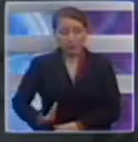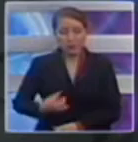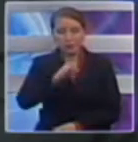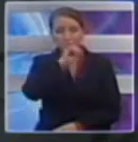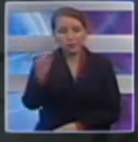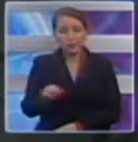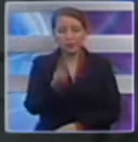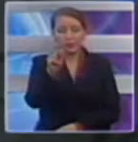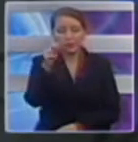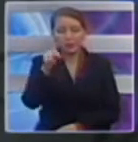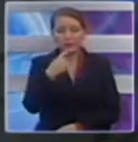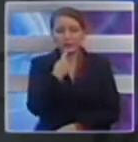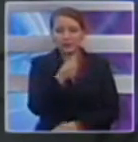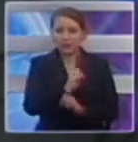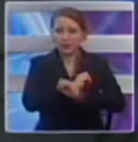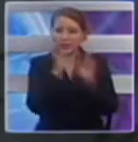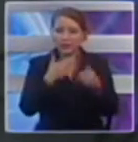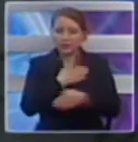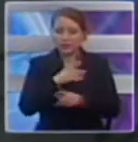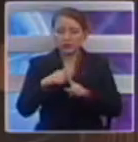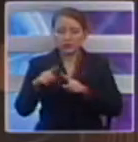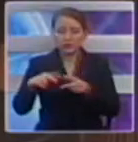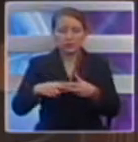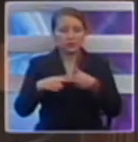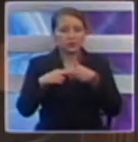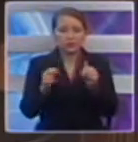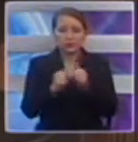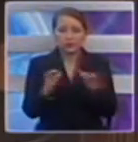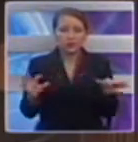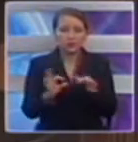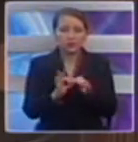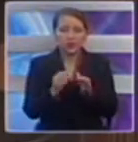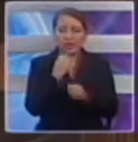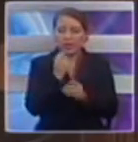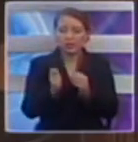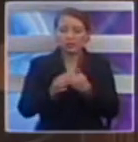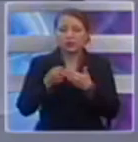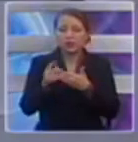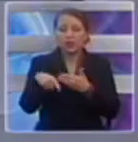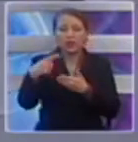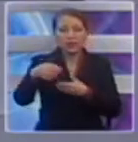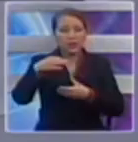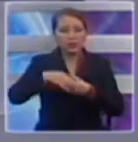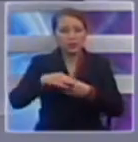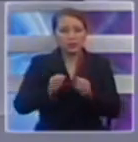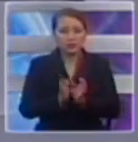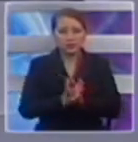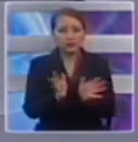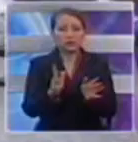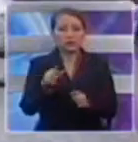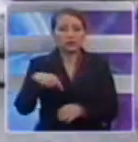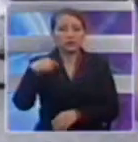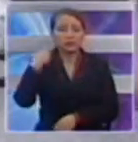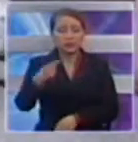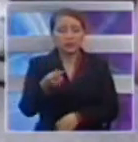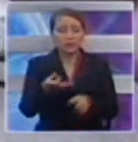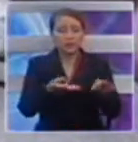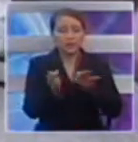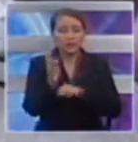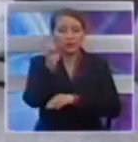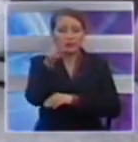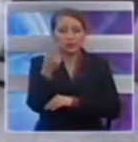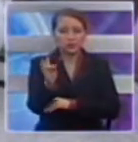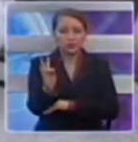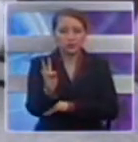Consejo Nacional Electoral, aclaró que esos recursos no tienen que ver con los destinados a las elecciones generales que se llevarán a cabo en febrero